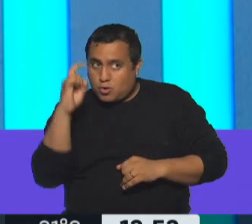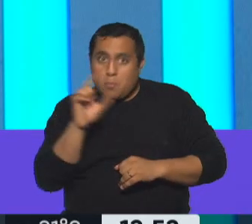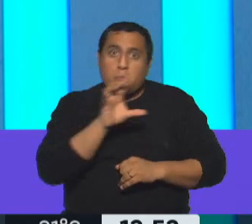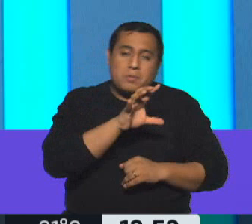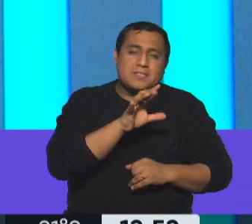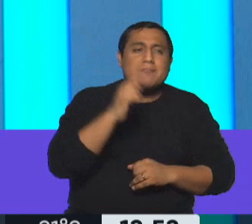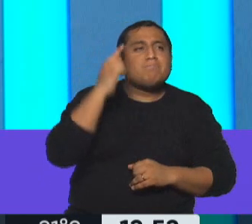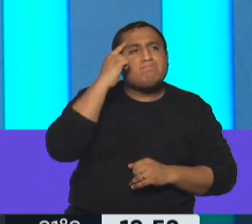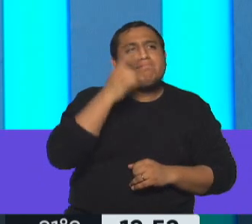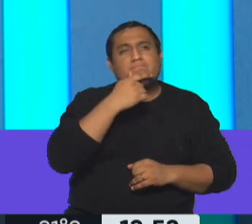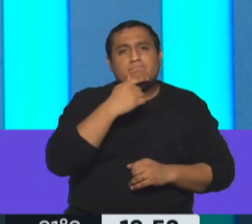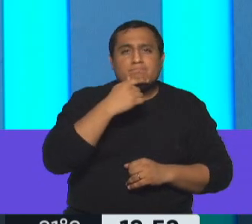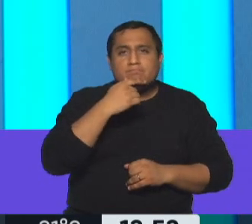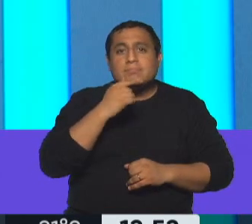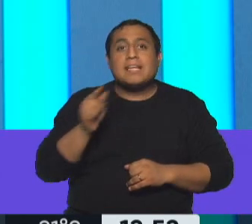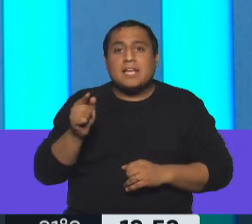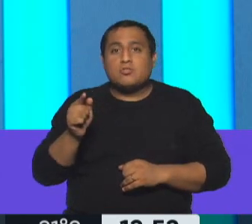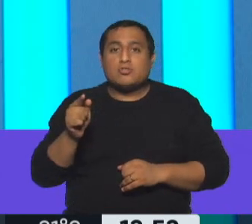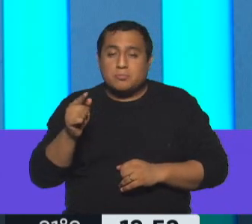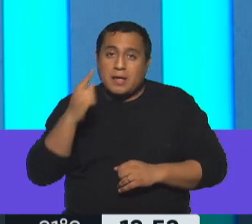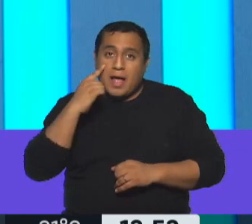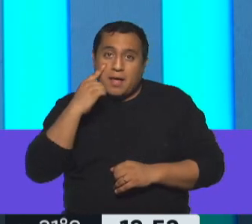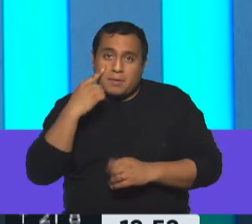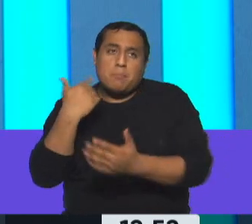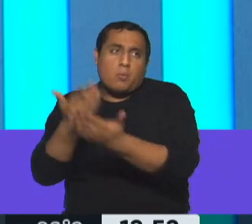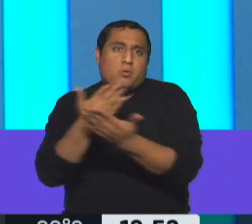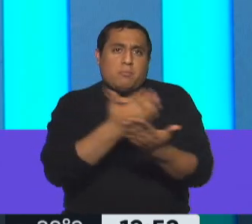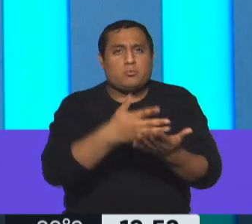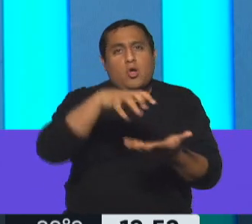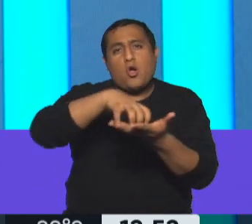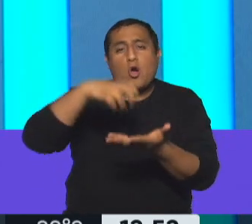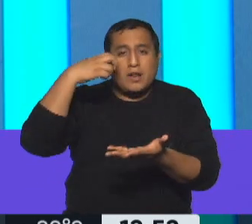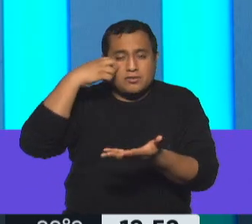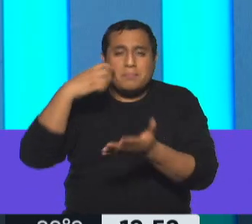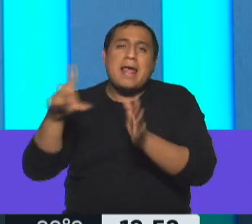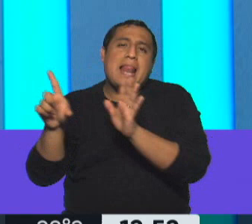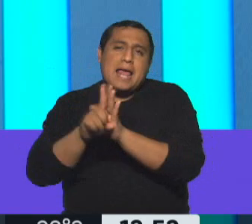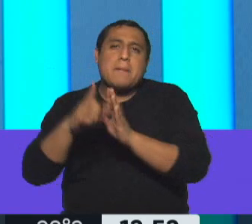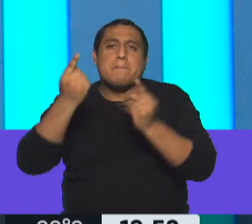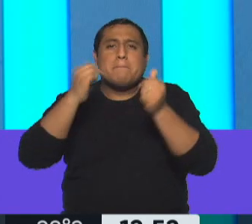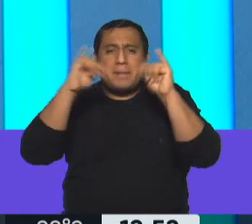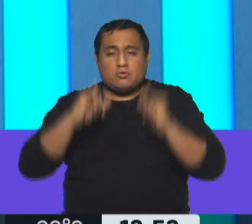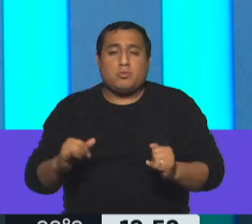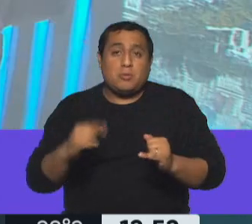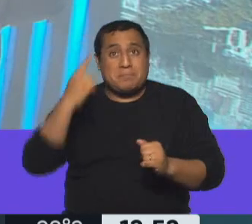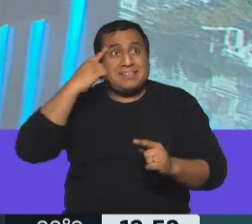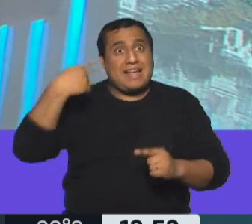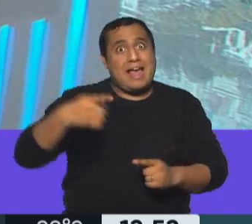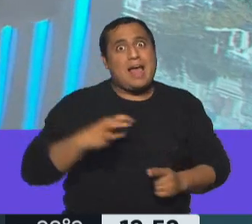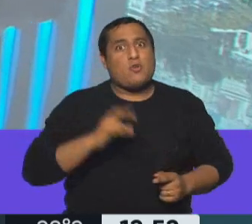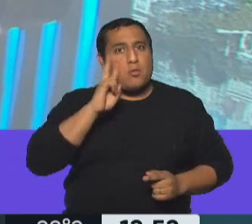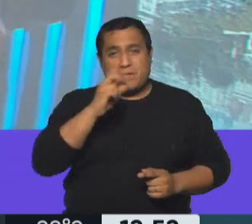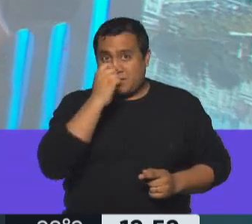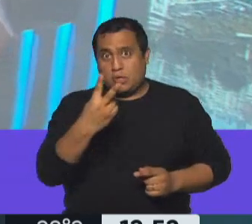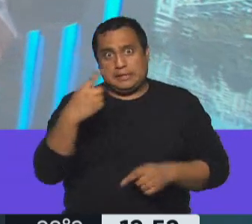están pensando enviar sus respectivos parlamentos nacionales o provinciales la ley de presupuesto pensando el año 2022 que estamos apostando a